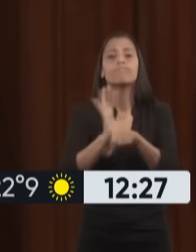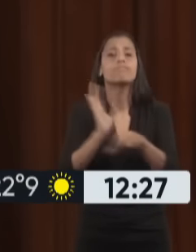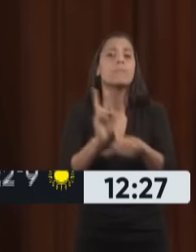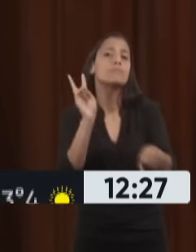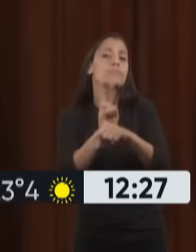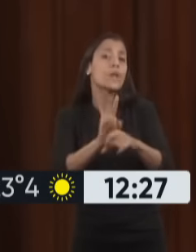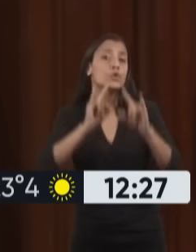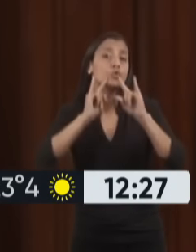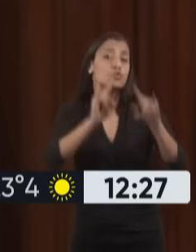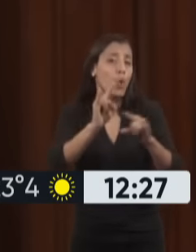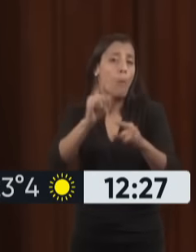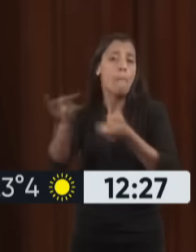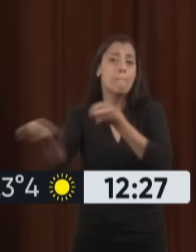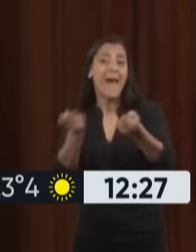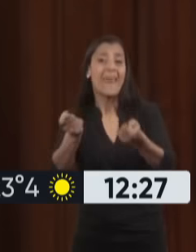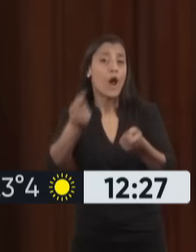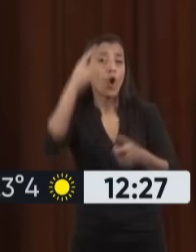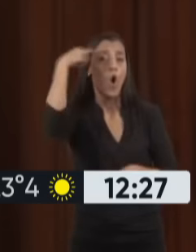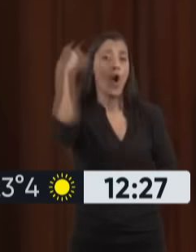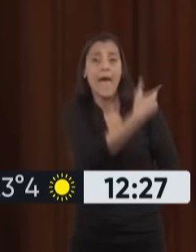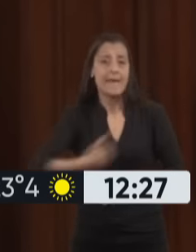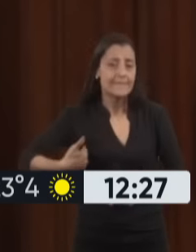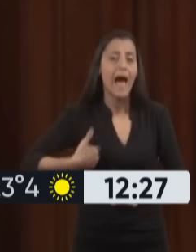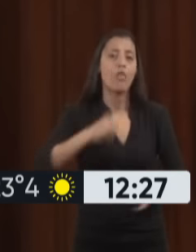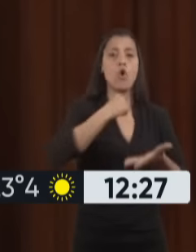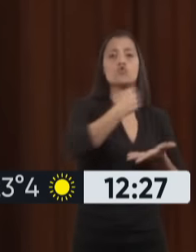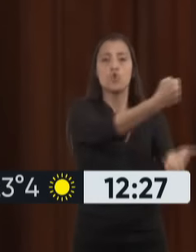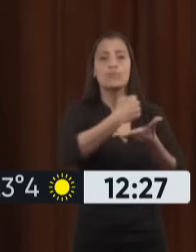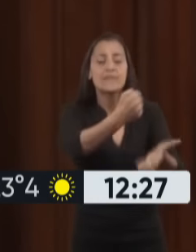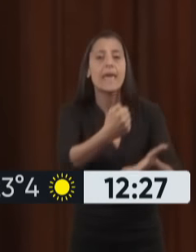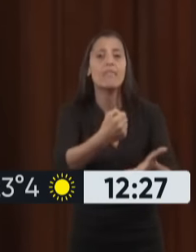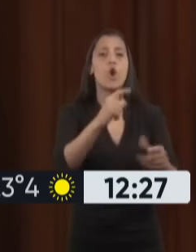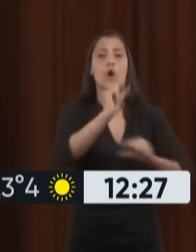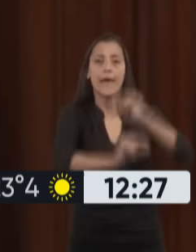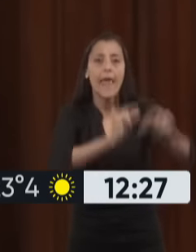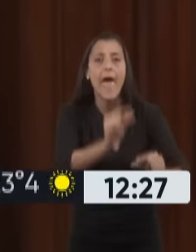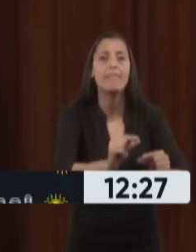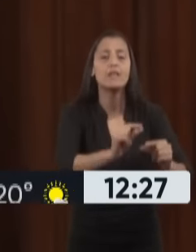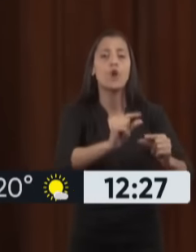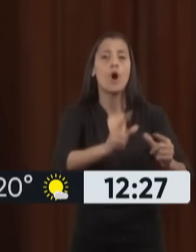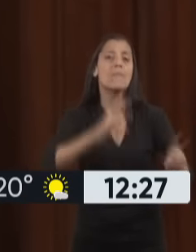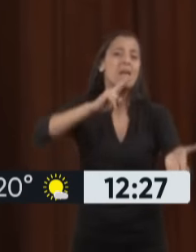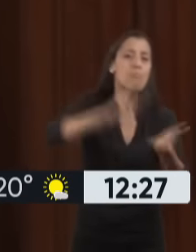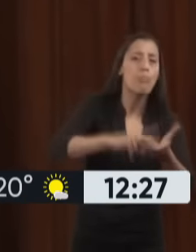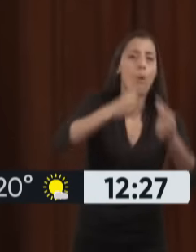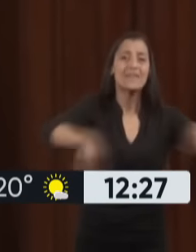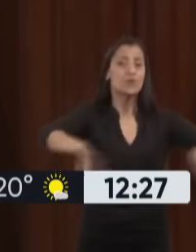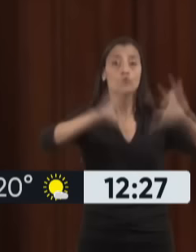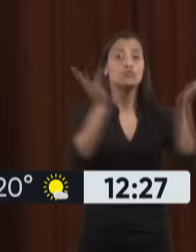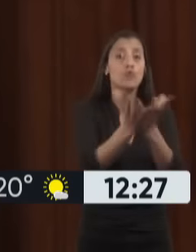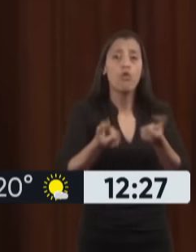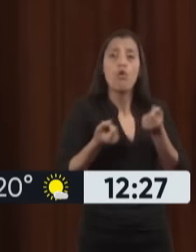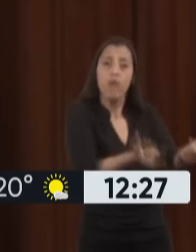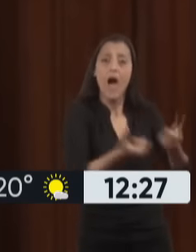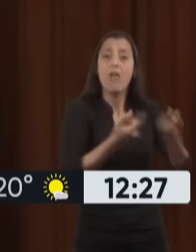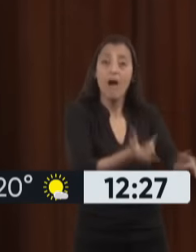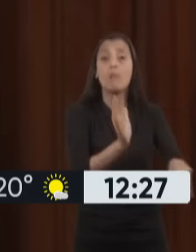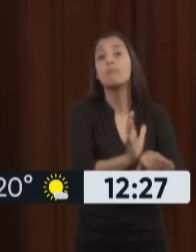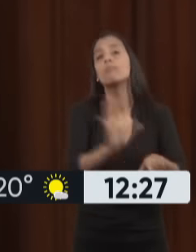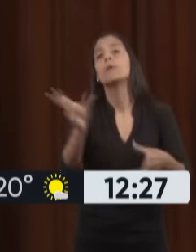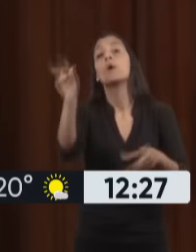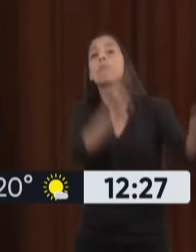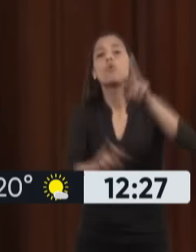del Estado en formas de créditos, subsidios, exenciones tributarias, barreras aduaneras y aranceles de todos los colores para competir en el